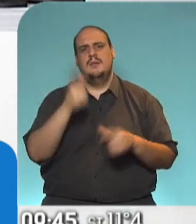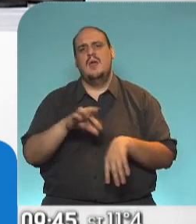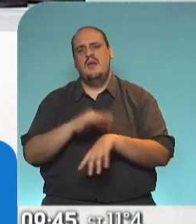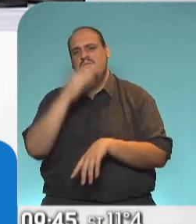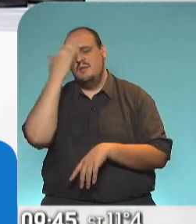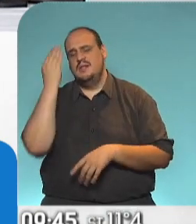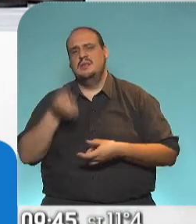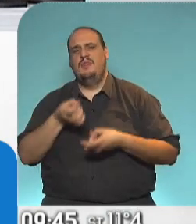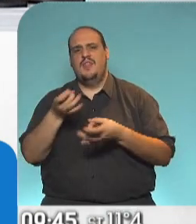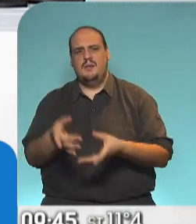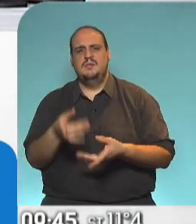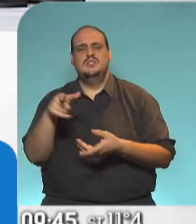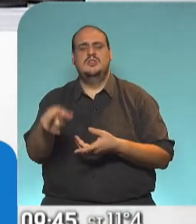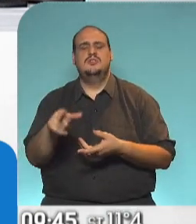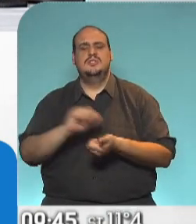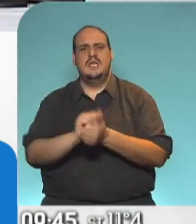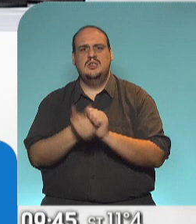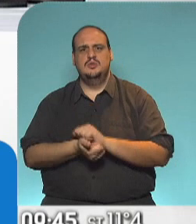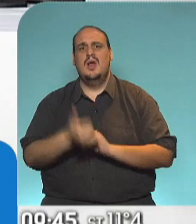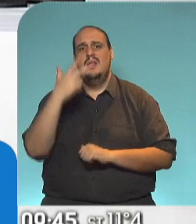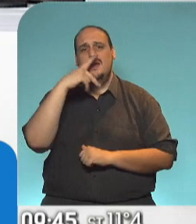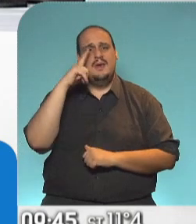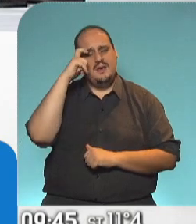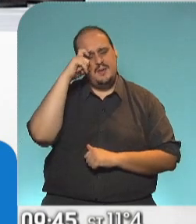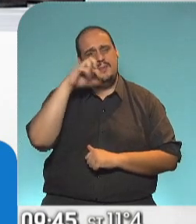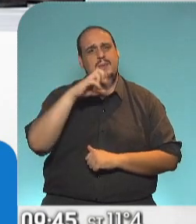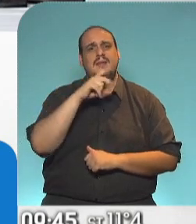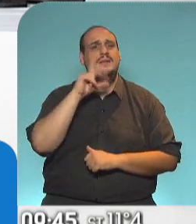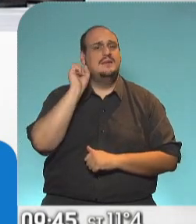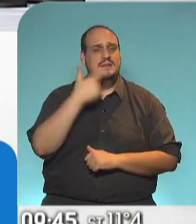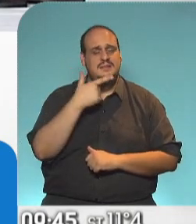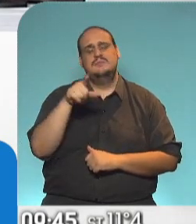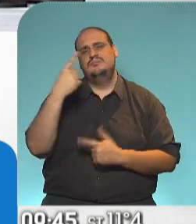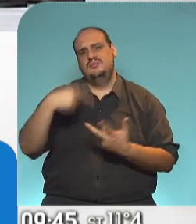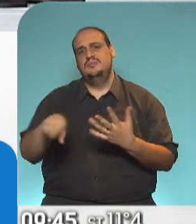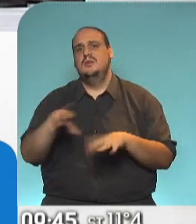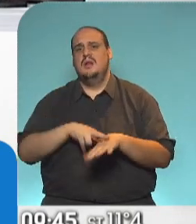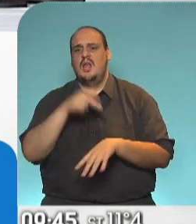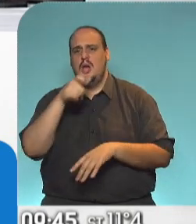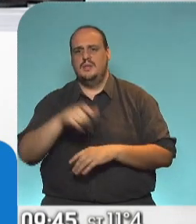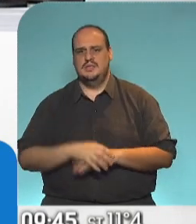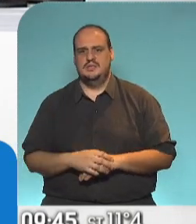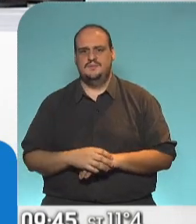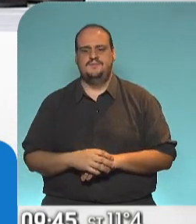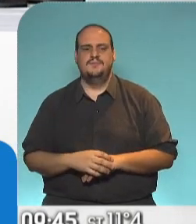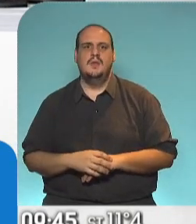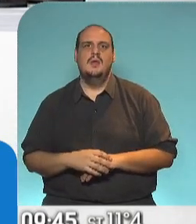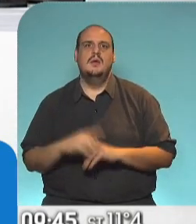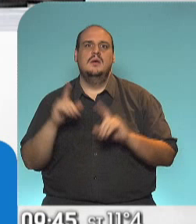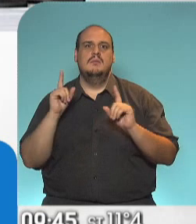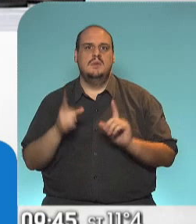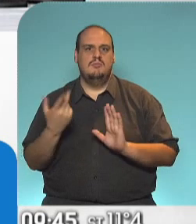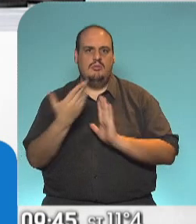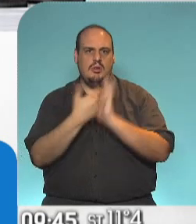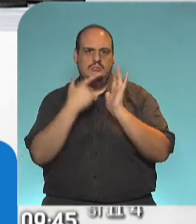hepatitis y tuberculosis el trabajo que se viene realizando y las recomendaciones como ya se ha dicho en este reporte otras